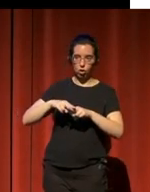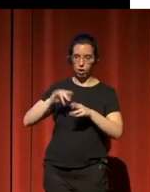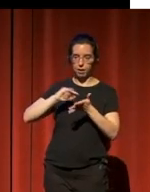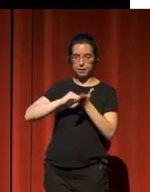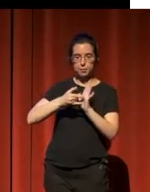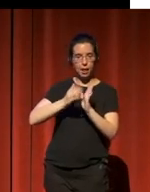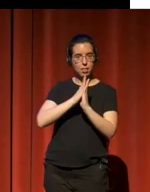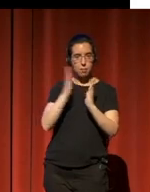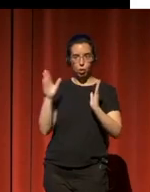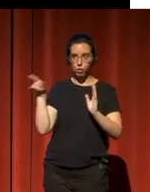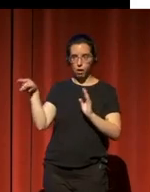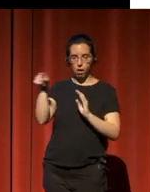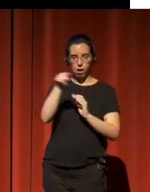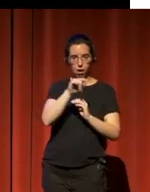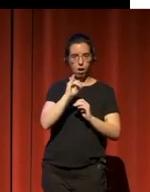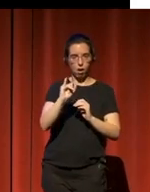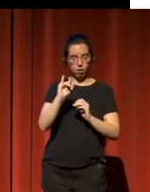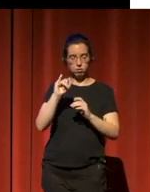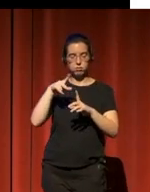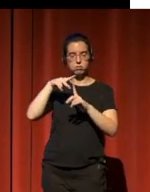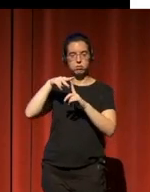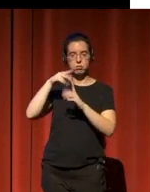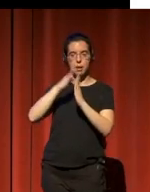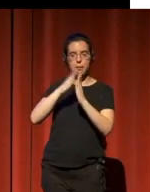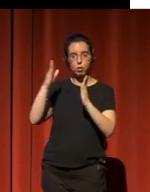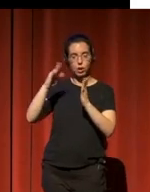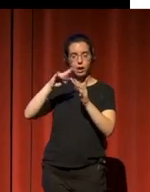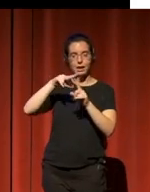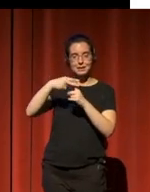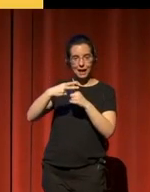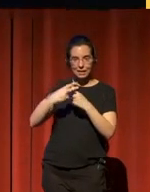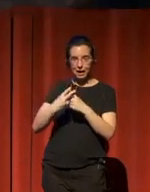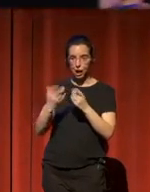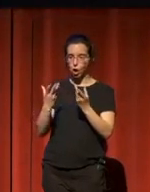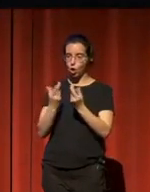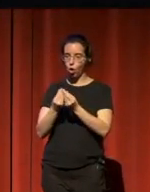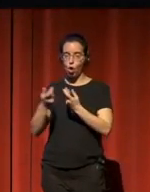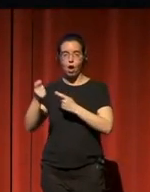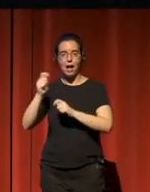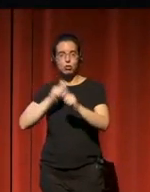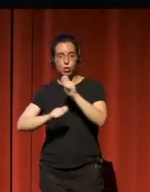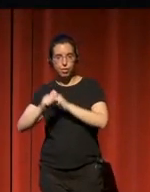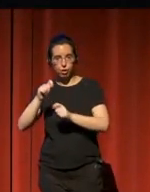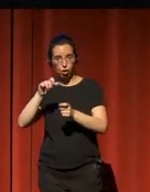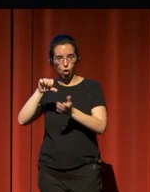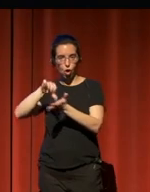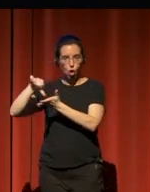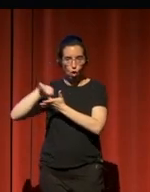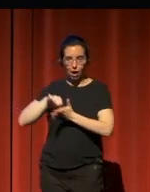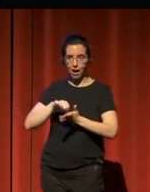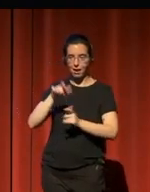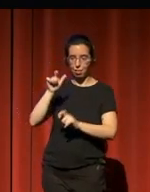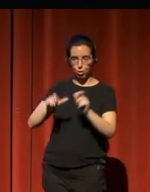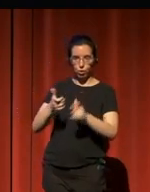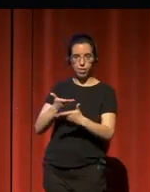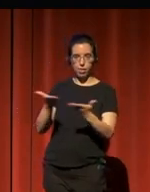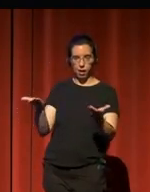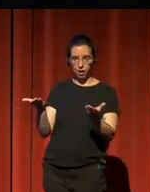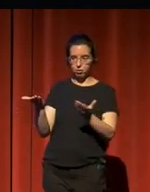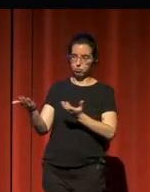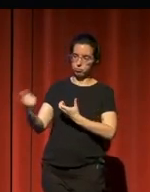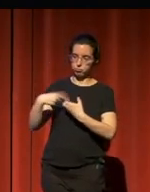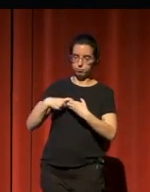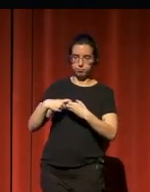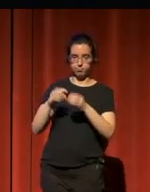eh realizado talleres con asociaciones locales con eh eh ciudadanía para el desarrollo de los